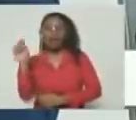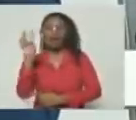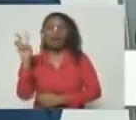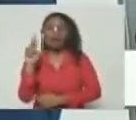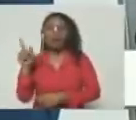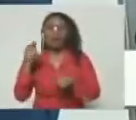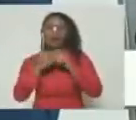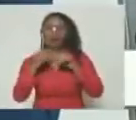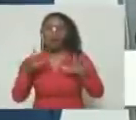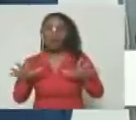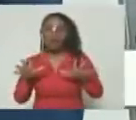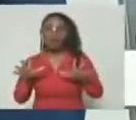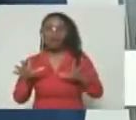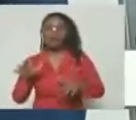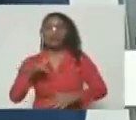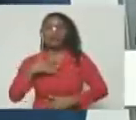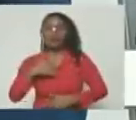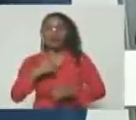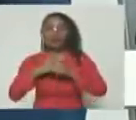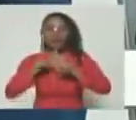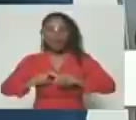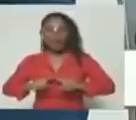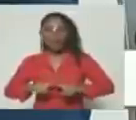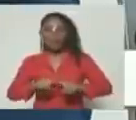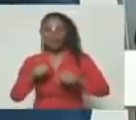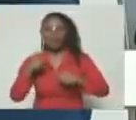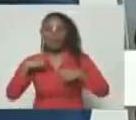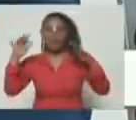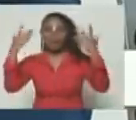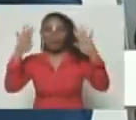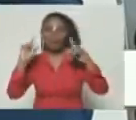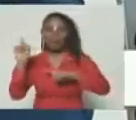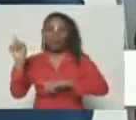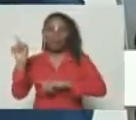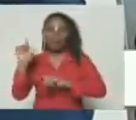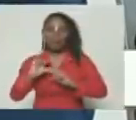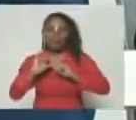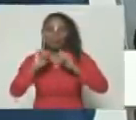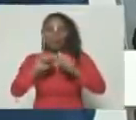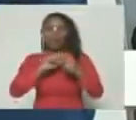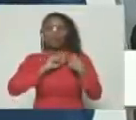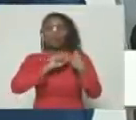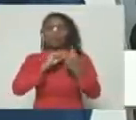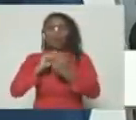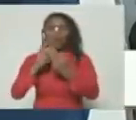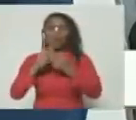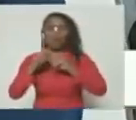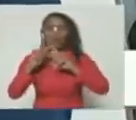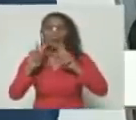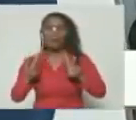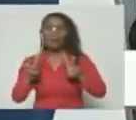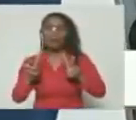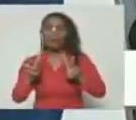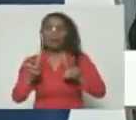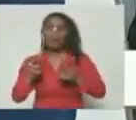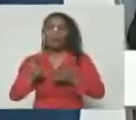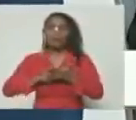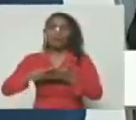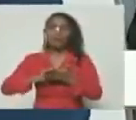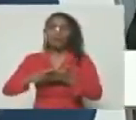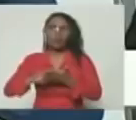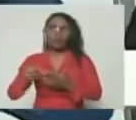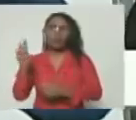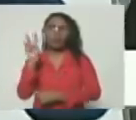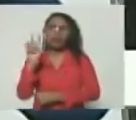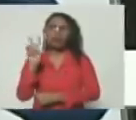diversa, sincera. Y por eso, aplaudo esta iniciativa de diálogo, de paz y de reconciliación por